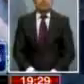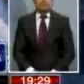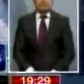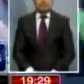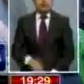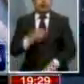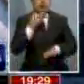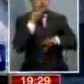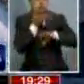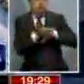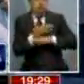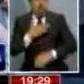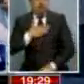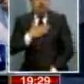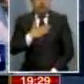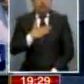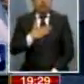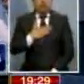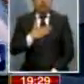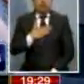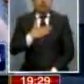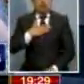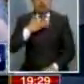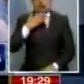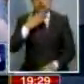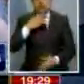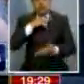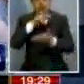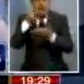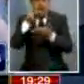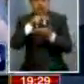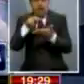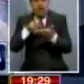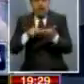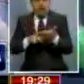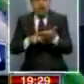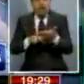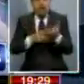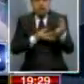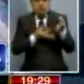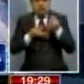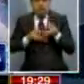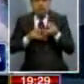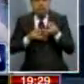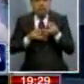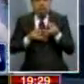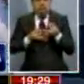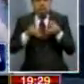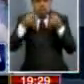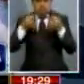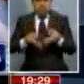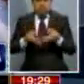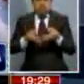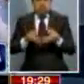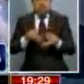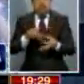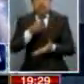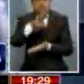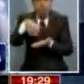Me han pedido que lea algo que me han pasado. Dice, y le leo textualmente, pueblo